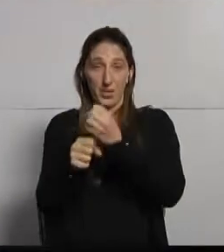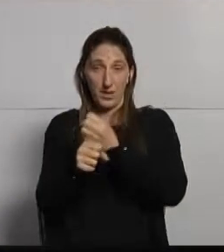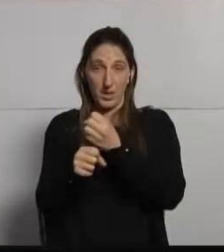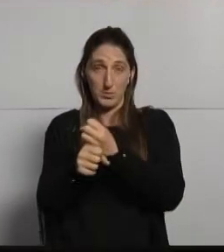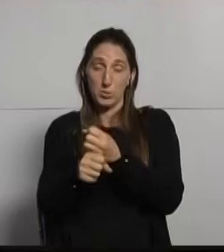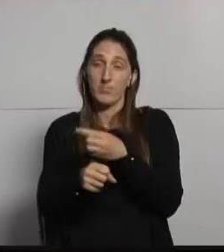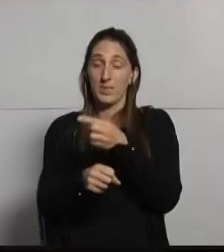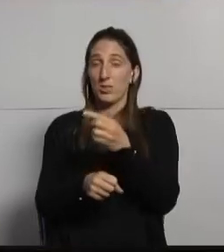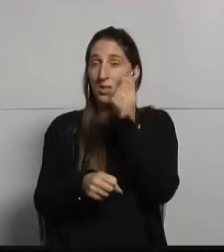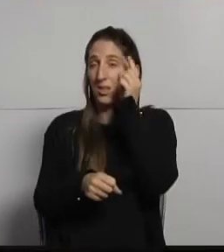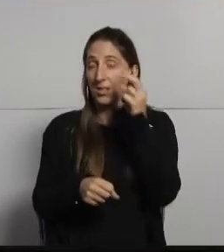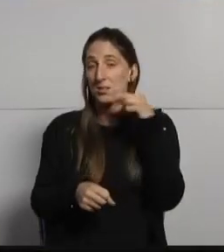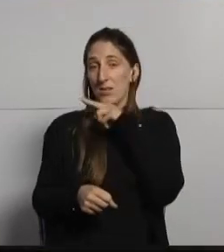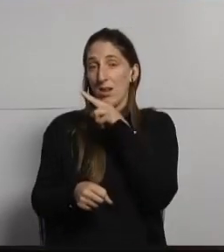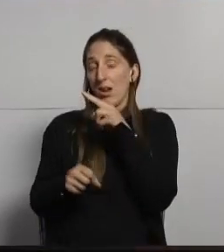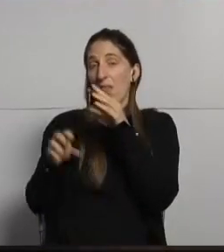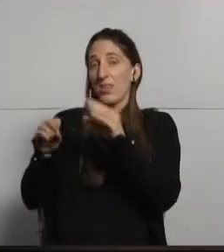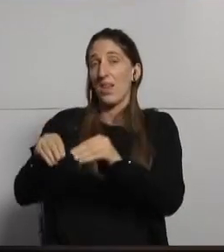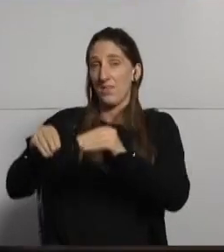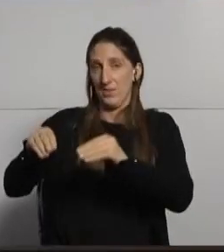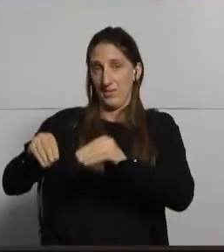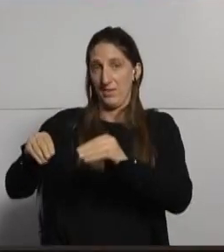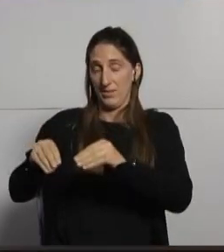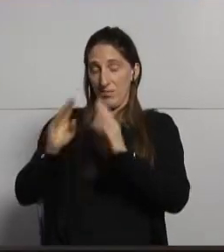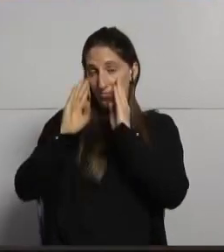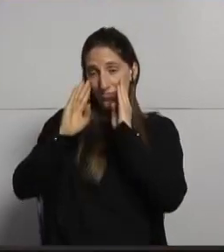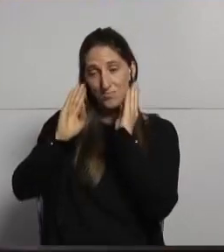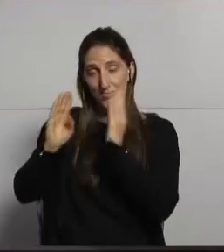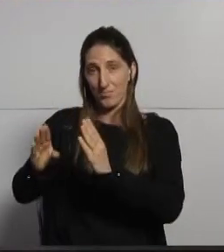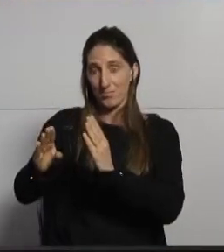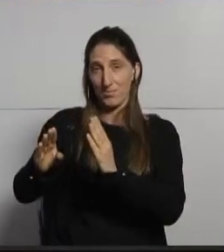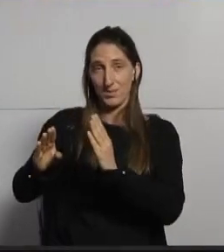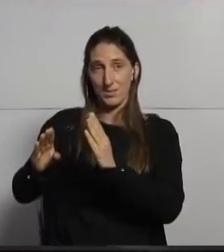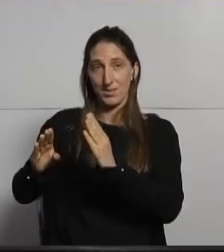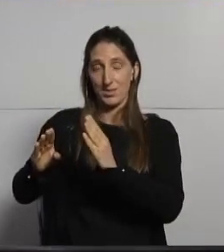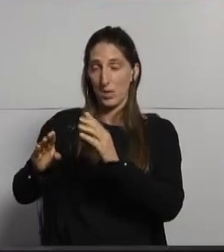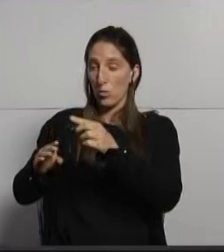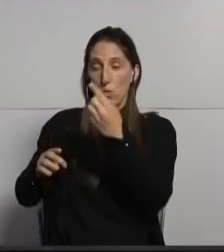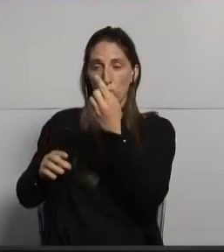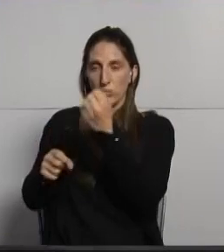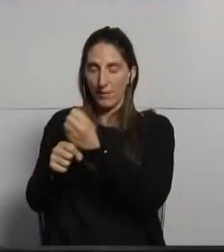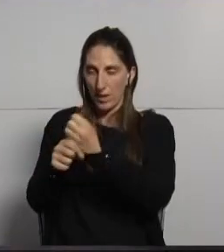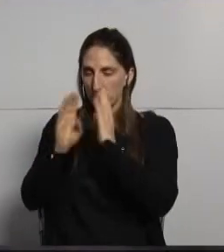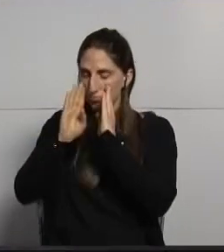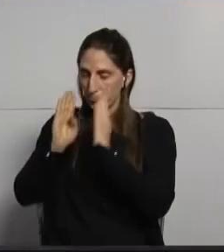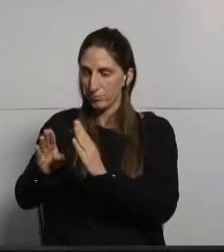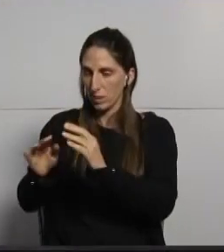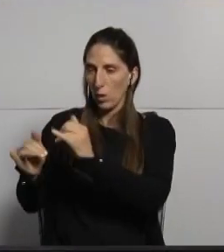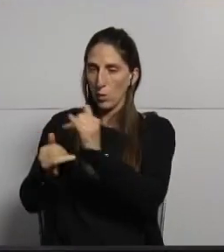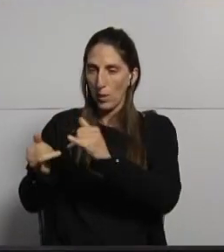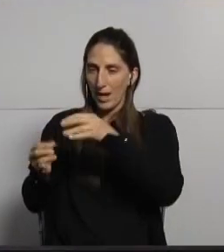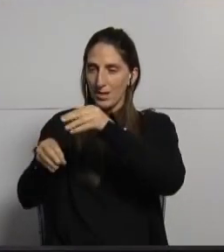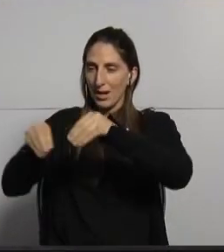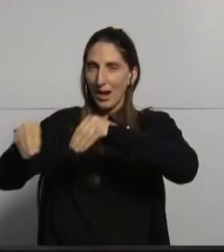trabajamos es lo que se llama inteligencia artificial débil, que es concentrarse en una tarea específica, como puede ser, por ejemplo, jugar al ajedrez, que fue